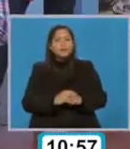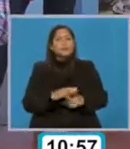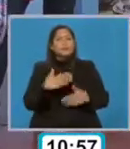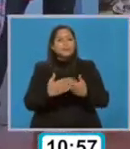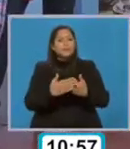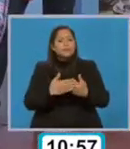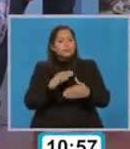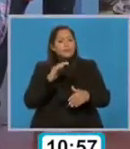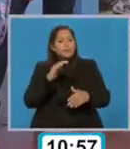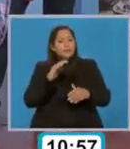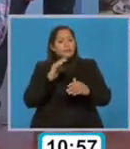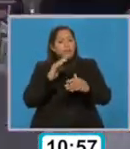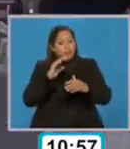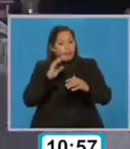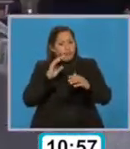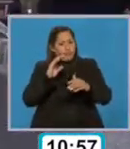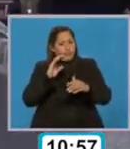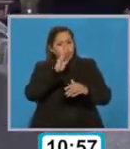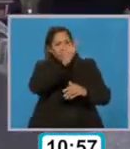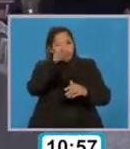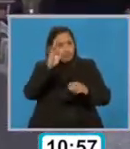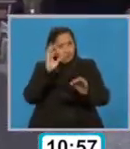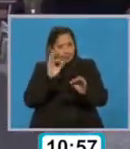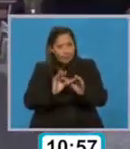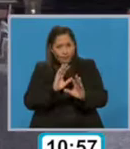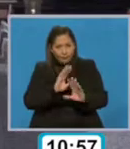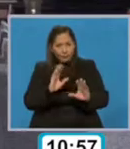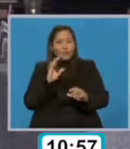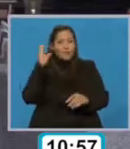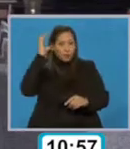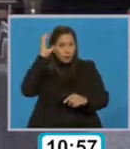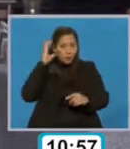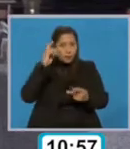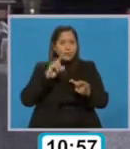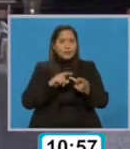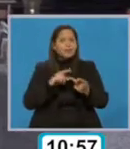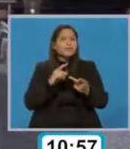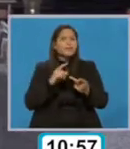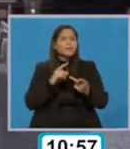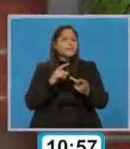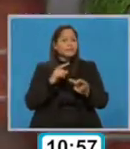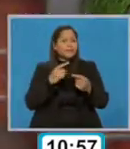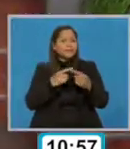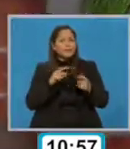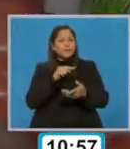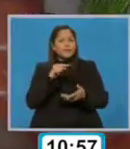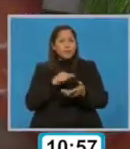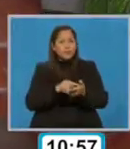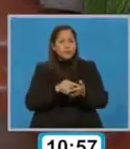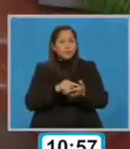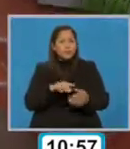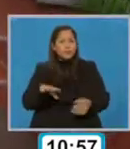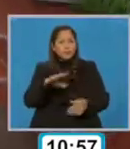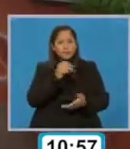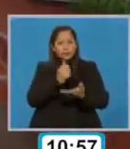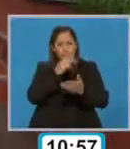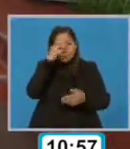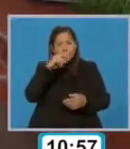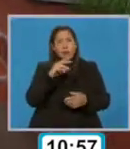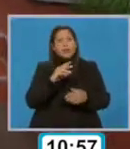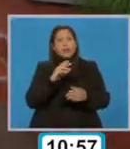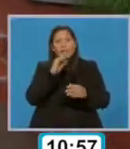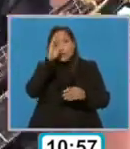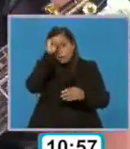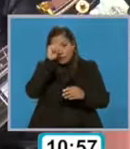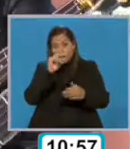fechas, estás por presentarte en Condesa, en diferentes, pues a veces colonias de aquí de la Ciudad de México. Sí, ahorita todavía no tenemos nada cerrado,